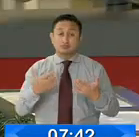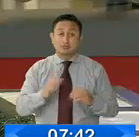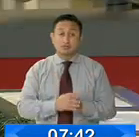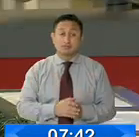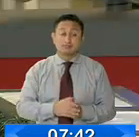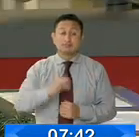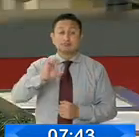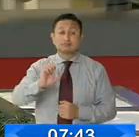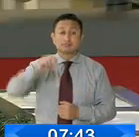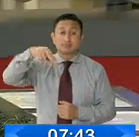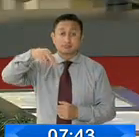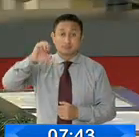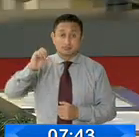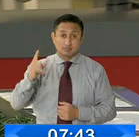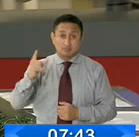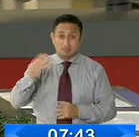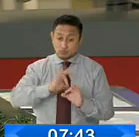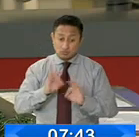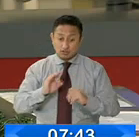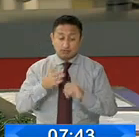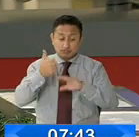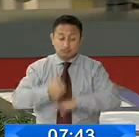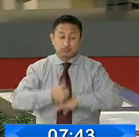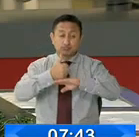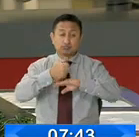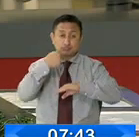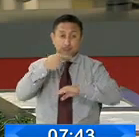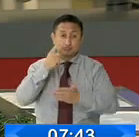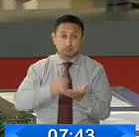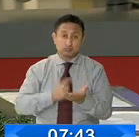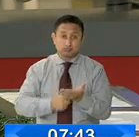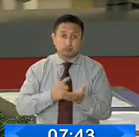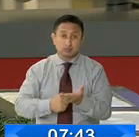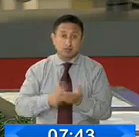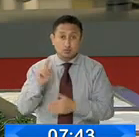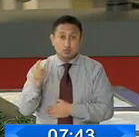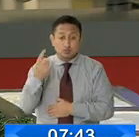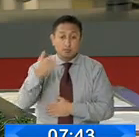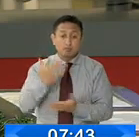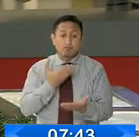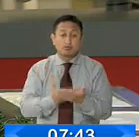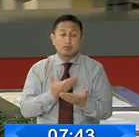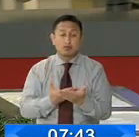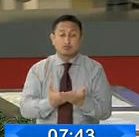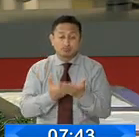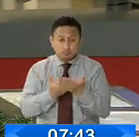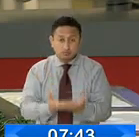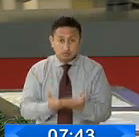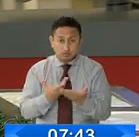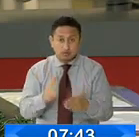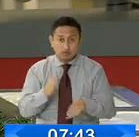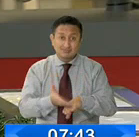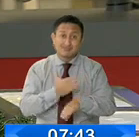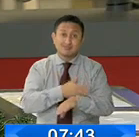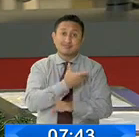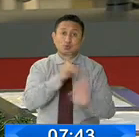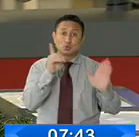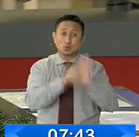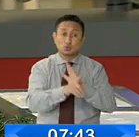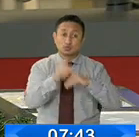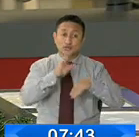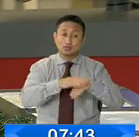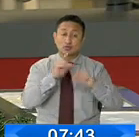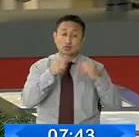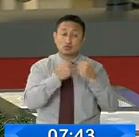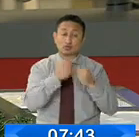del Consejo Nacional Electoral, en el Tribunal Contencioso se desarrolló la audiencia única de pruebas y alegatos tras la denuncia por la aprobación del